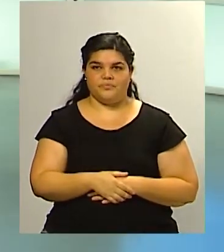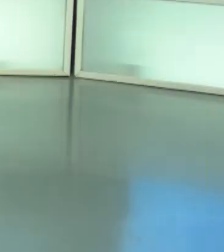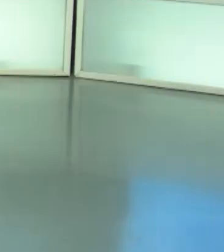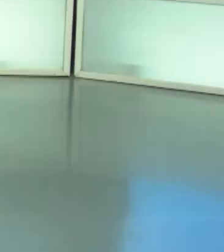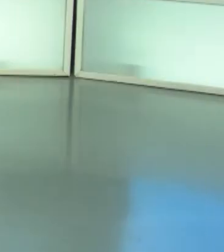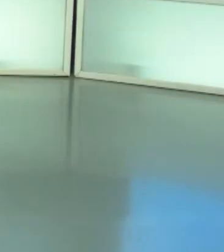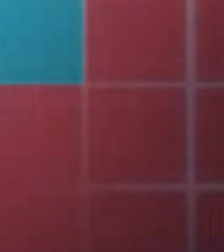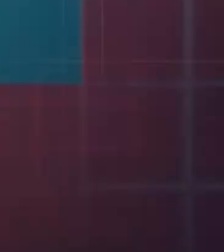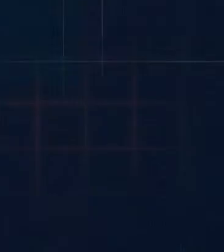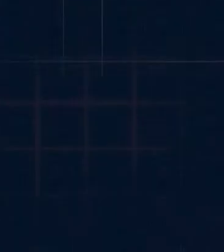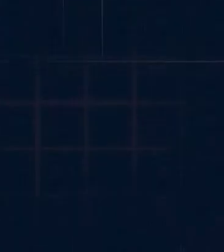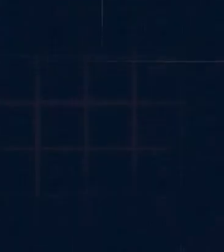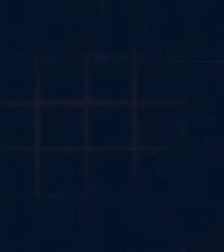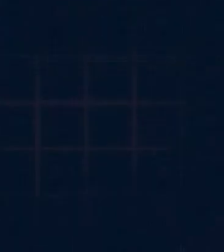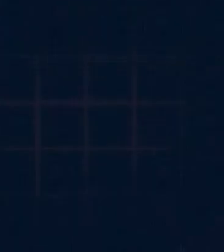y